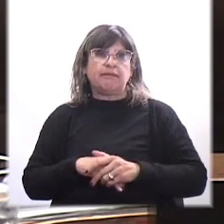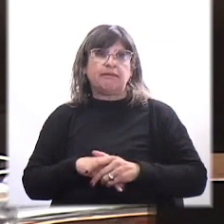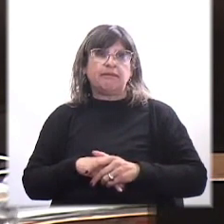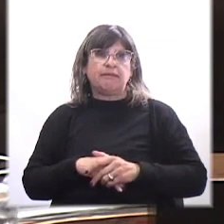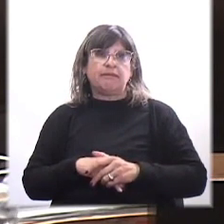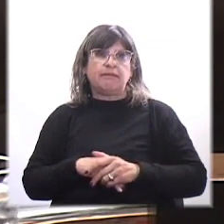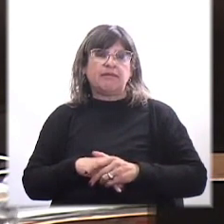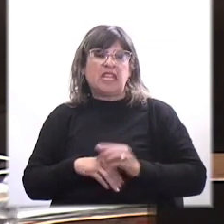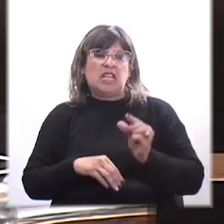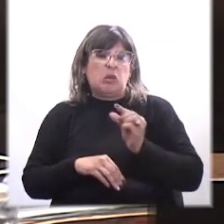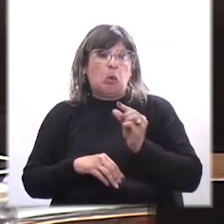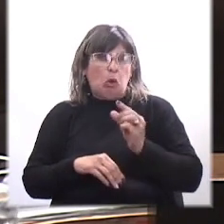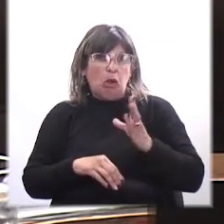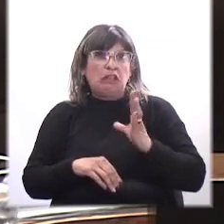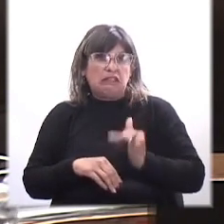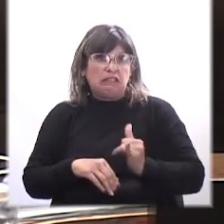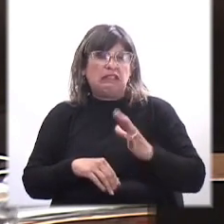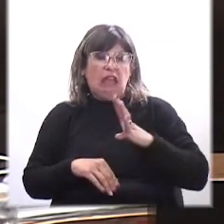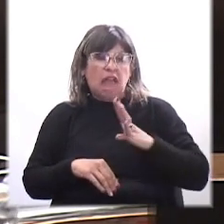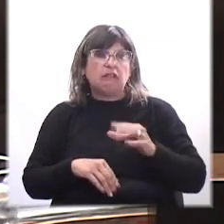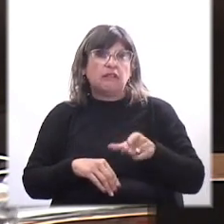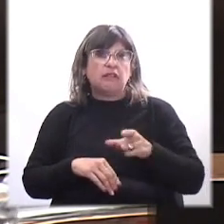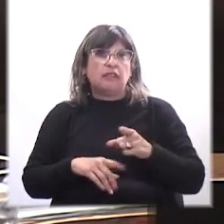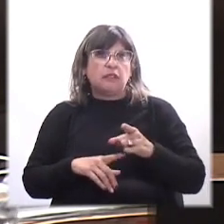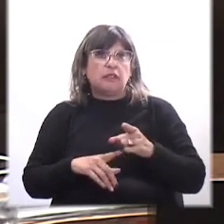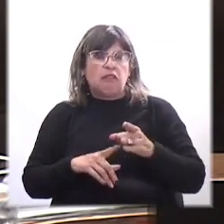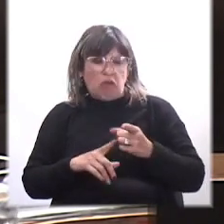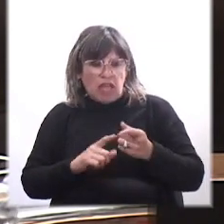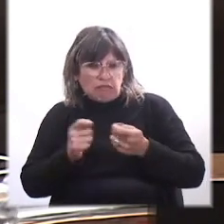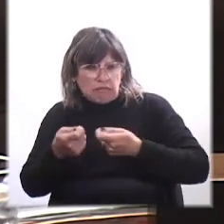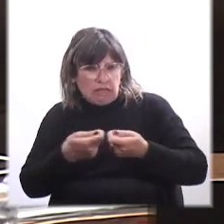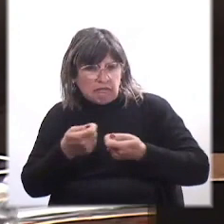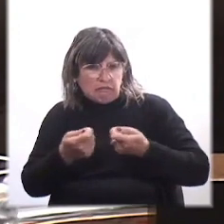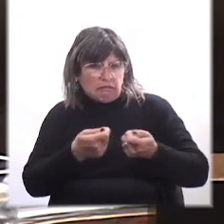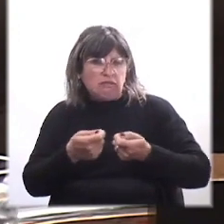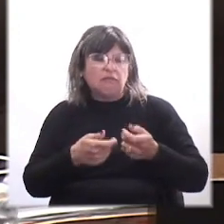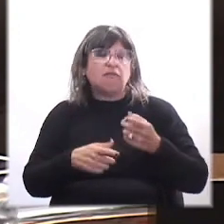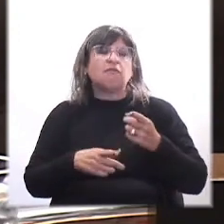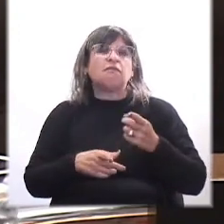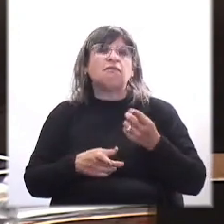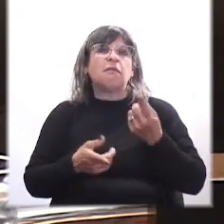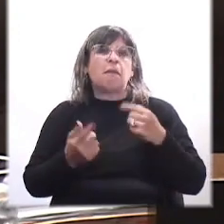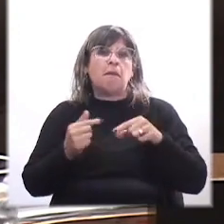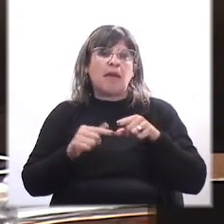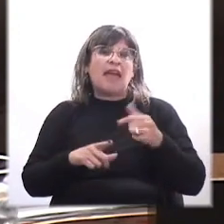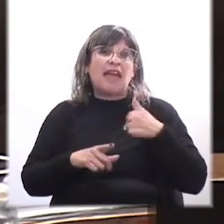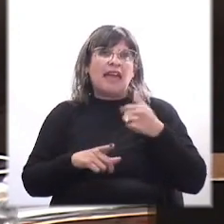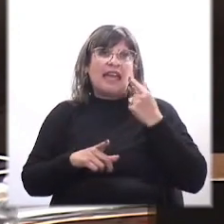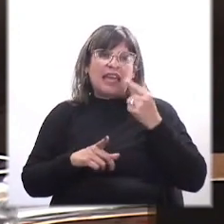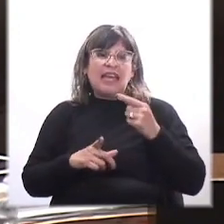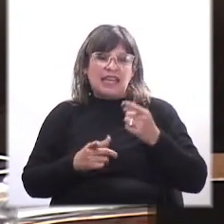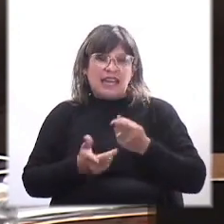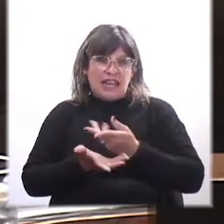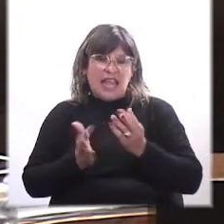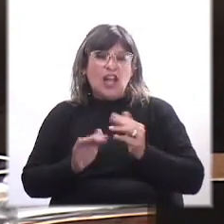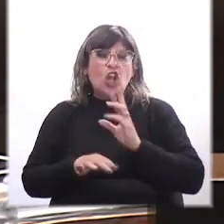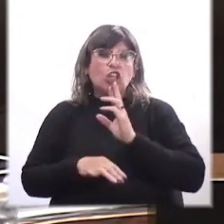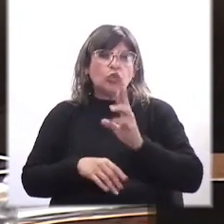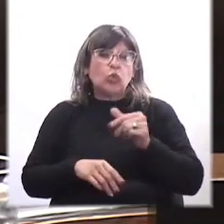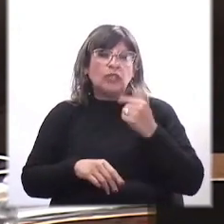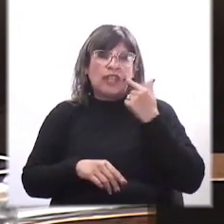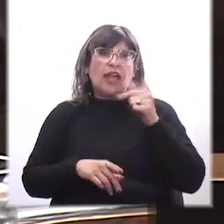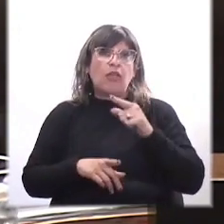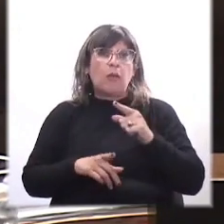Y lo poco que existió fue manipulado para que diera determinados resultados que